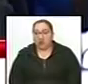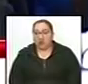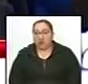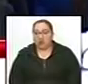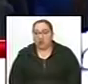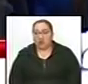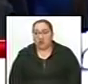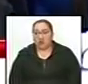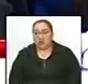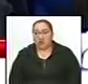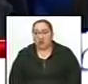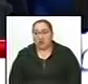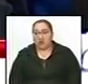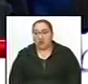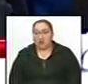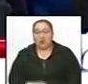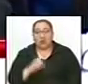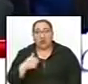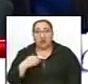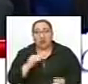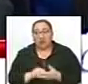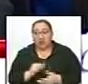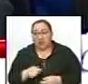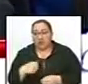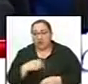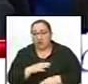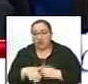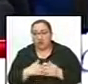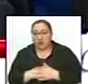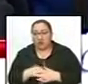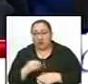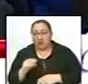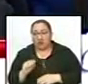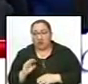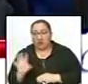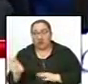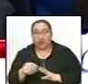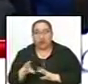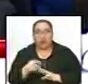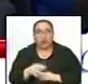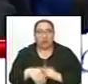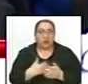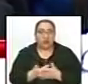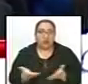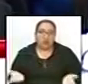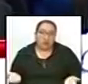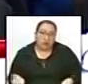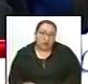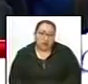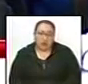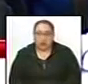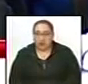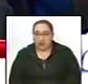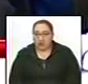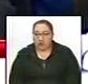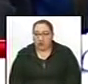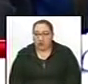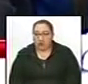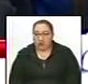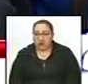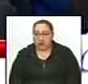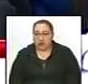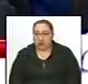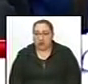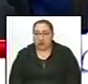es bien importante acotar, porque si vamos a hacer todos un recuento de los hechos, yo quisiera